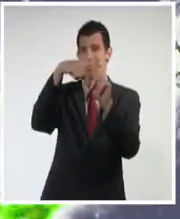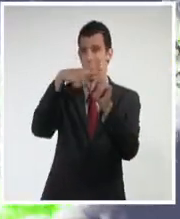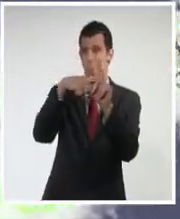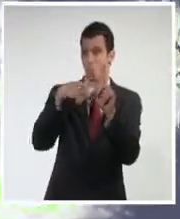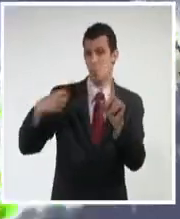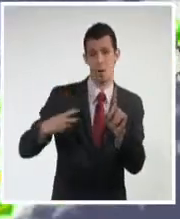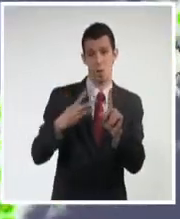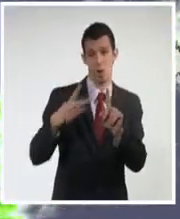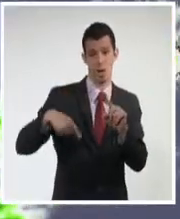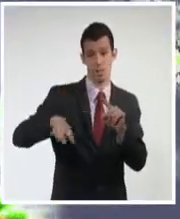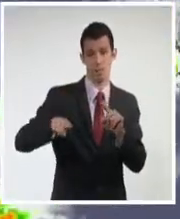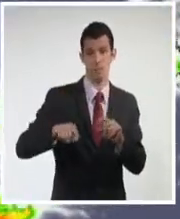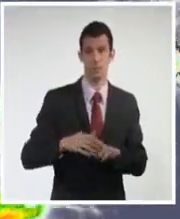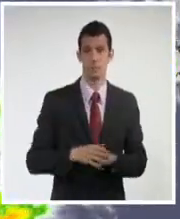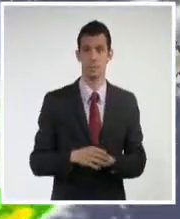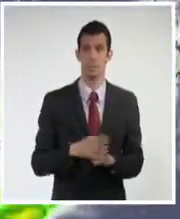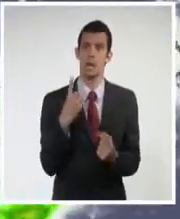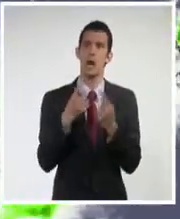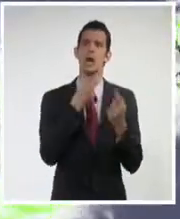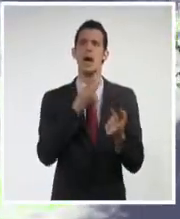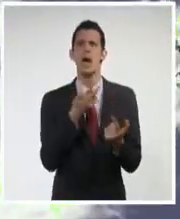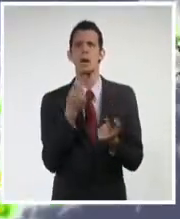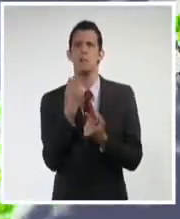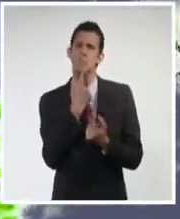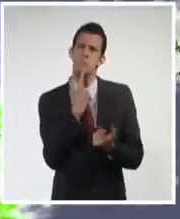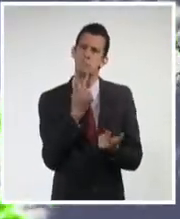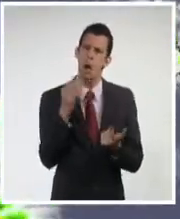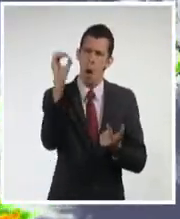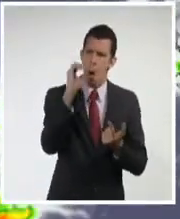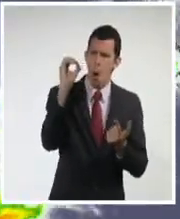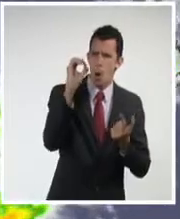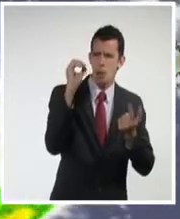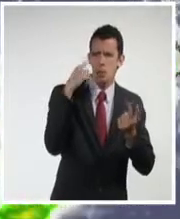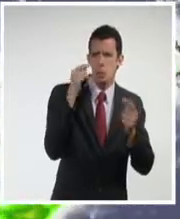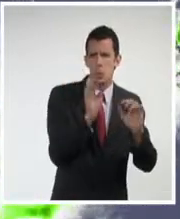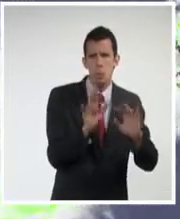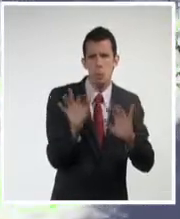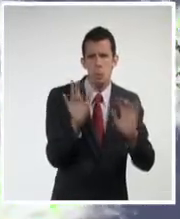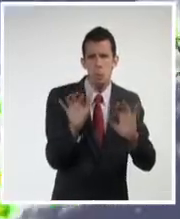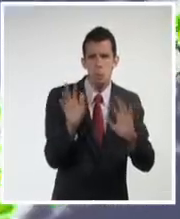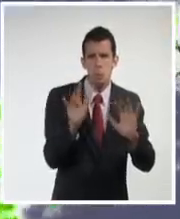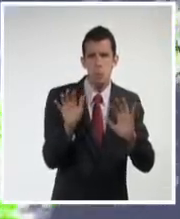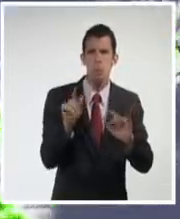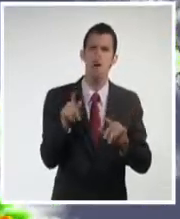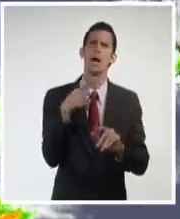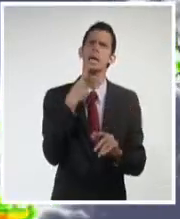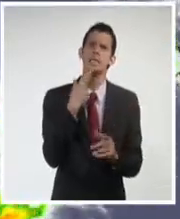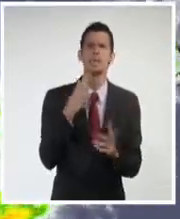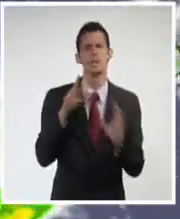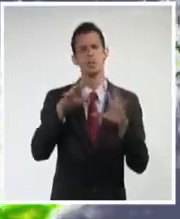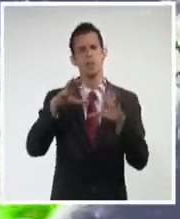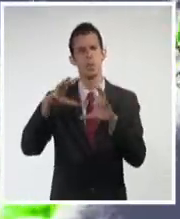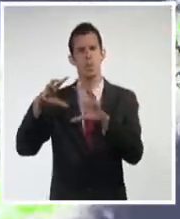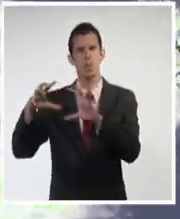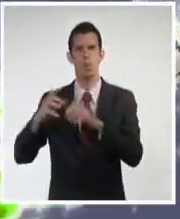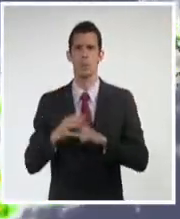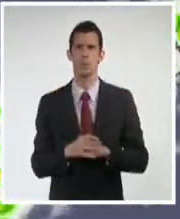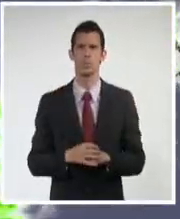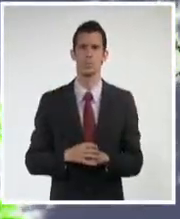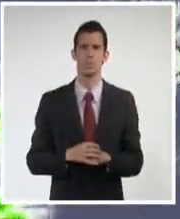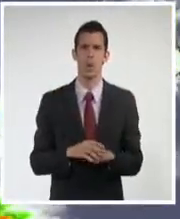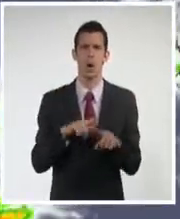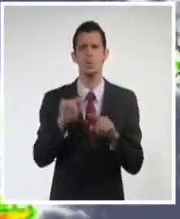madrugada. Solo algunos nublados altos que influyen sobre el oriente del país y observen también los nublados que son transportados en las corrientes del nordeste